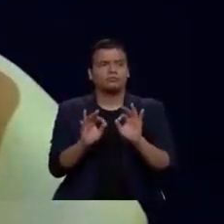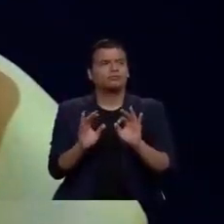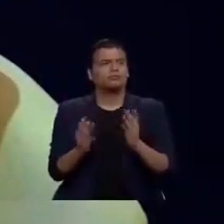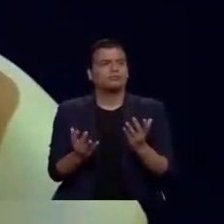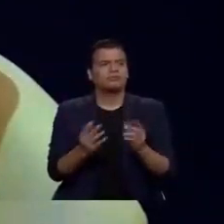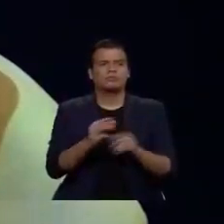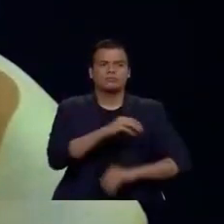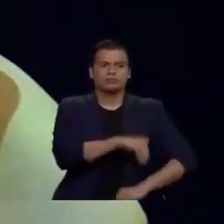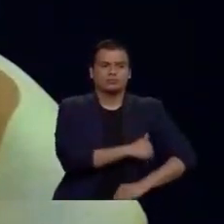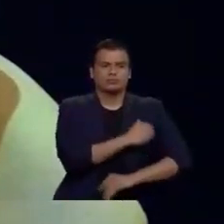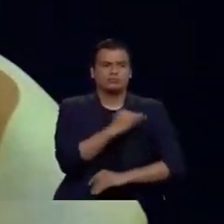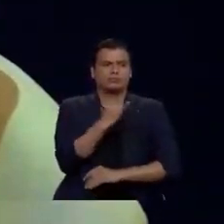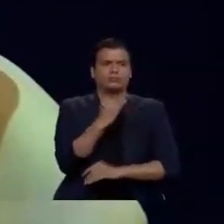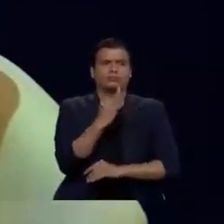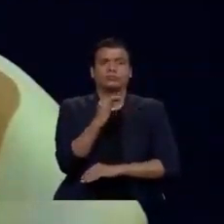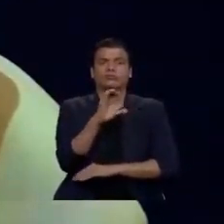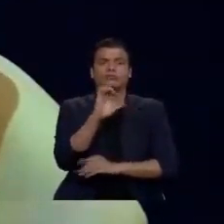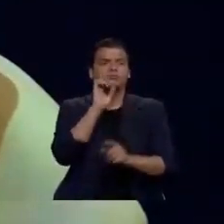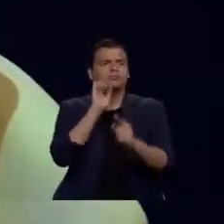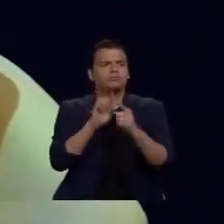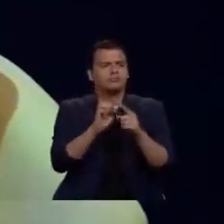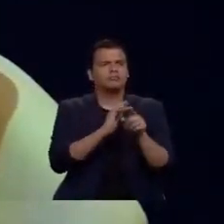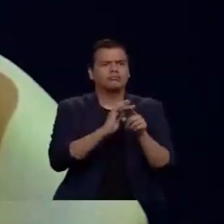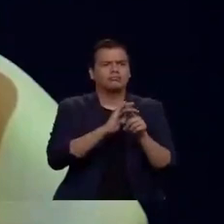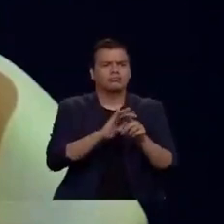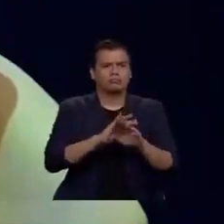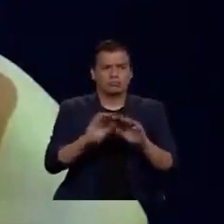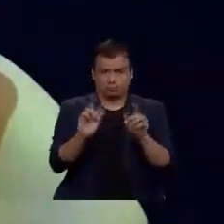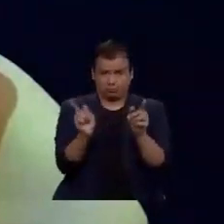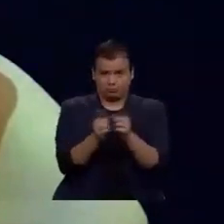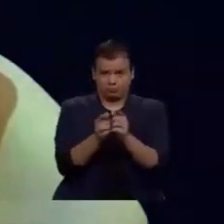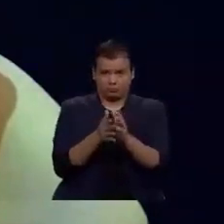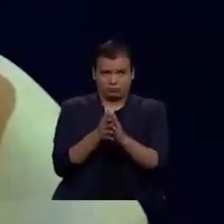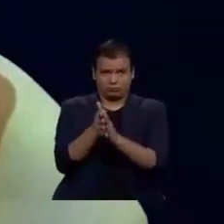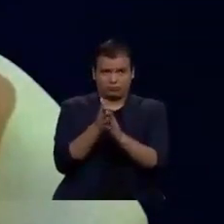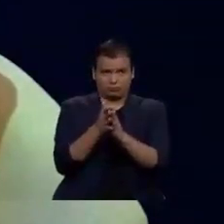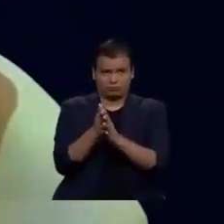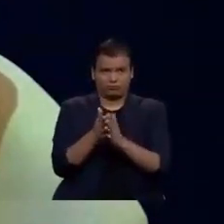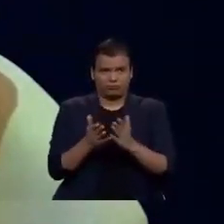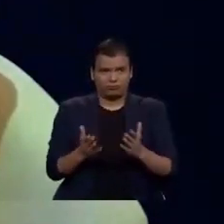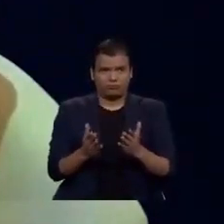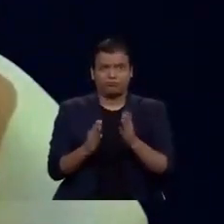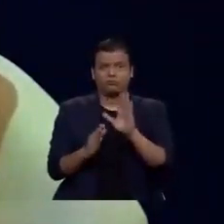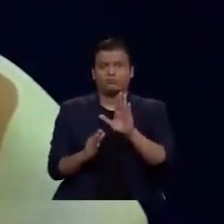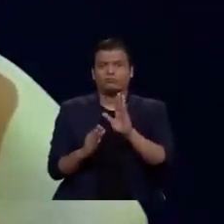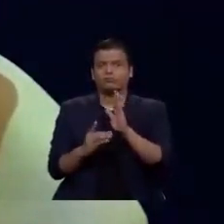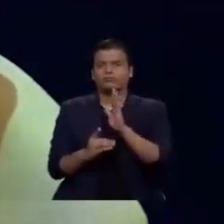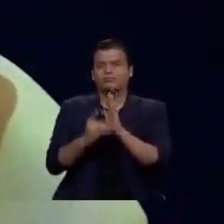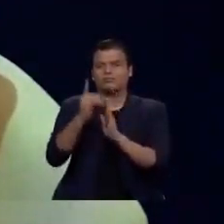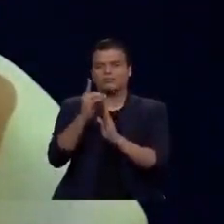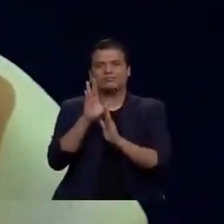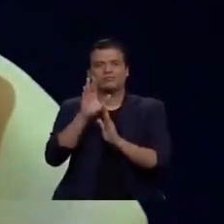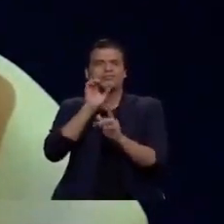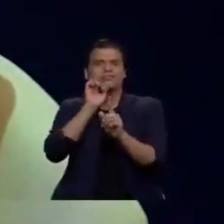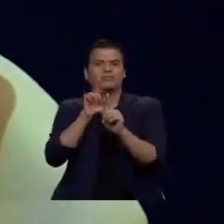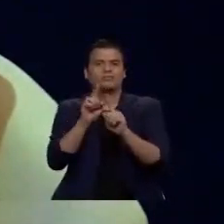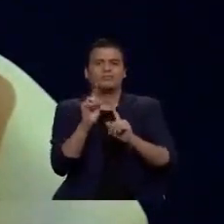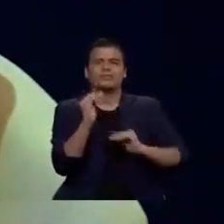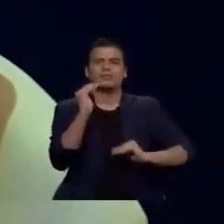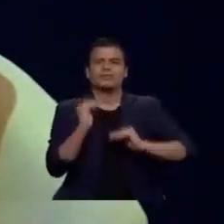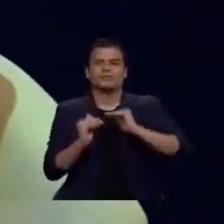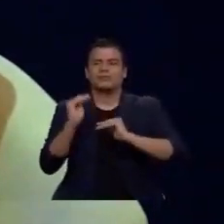para ayudar a que el país avance sólo para dar algunos ejemplos en relación con el ads de reducción de las desigualdades